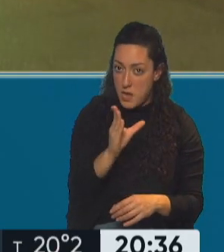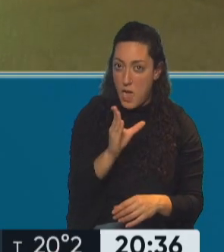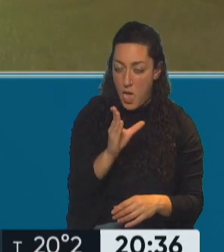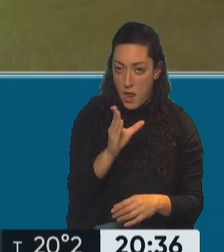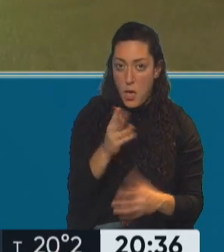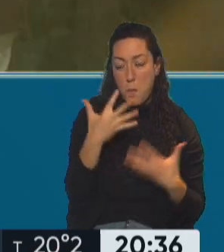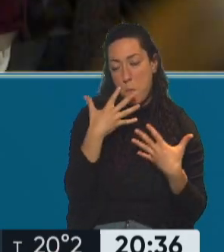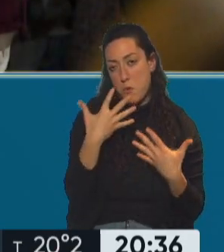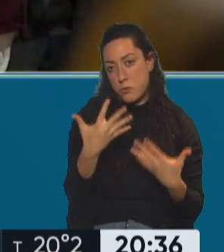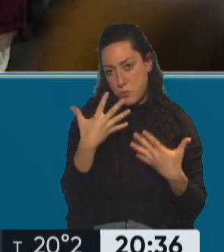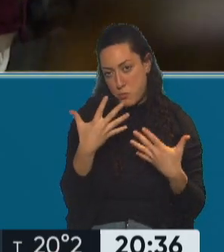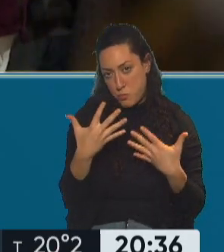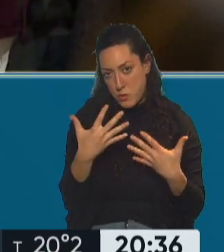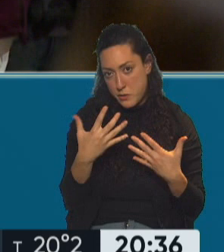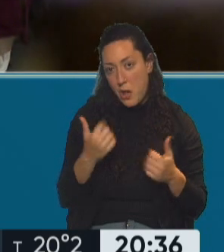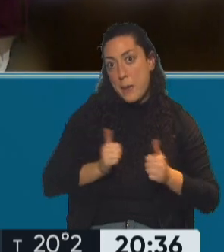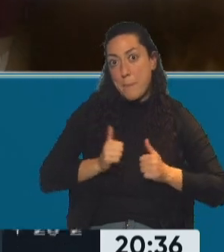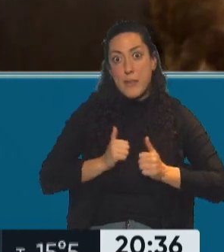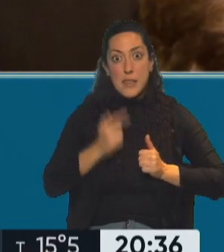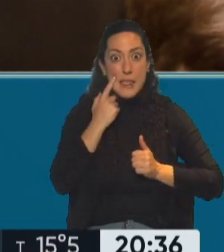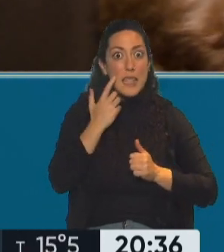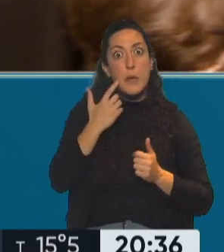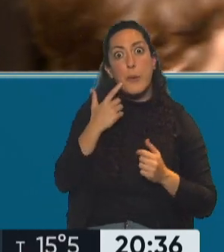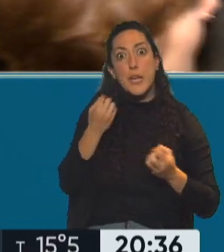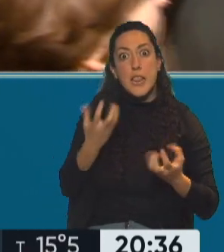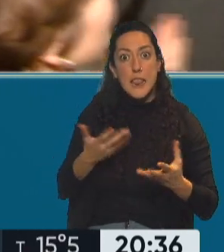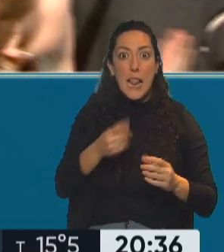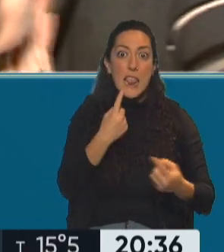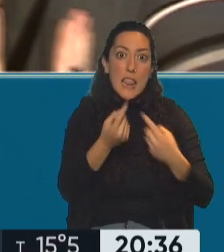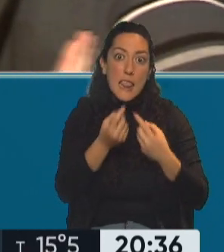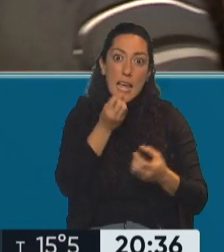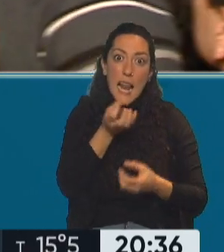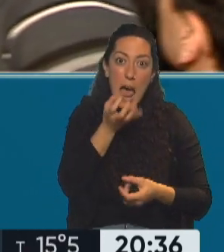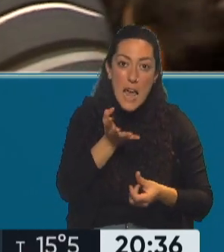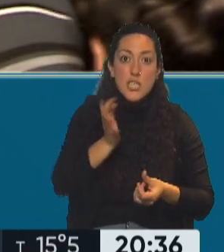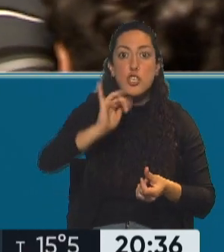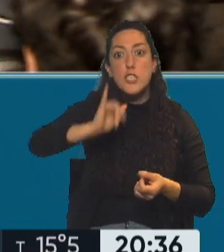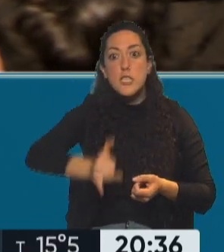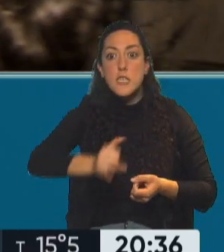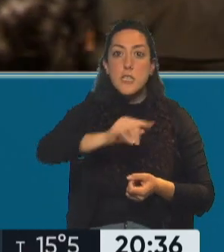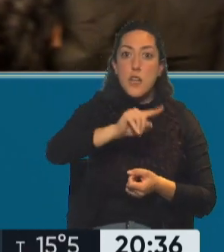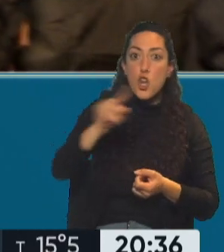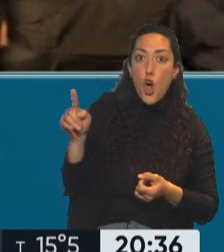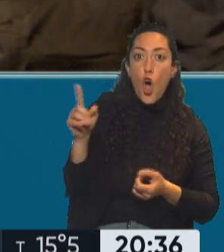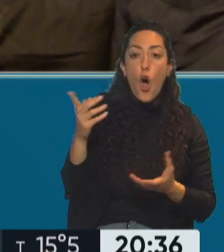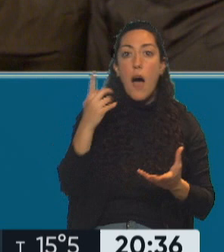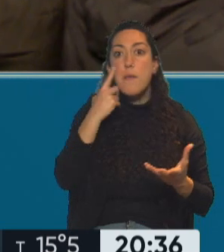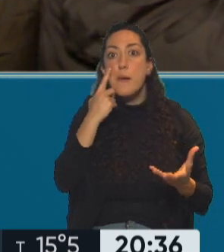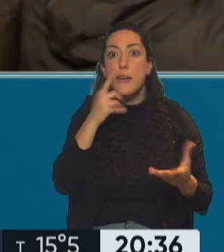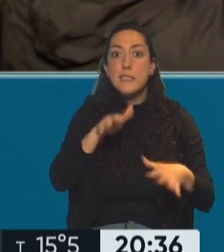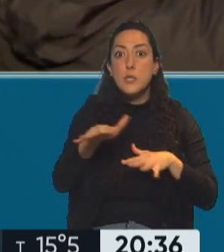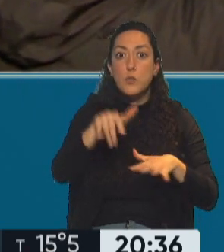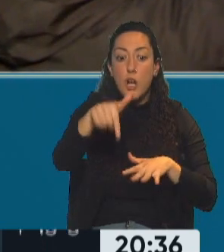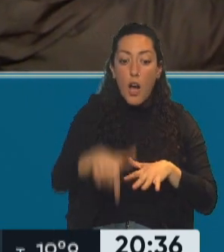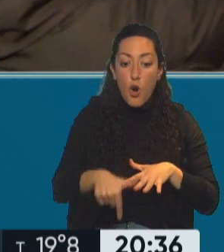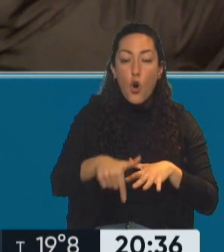por supuesto muchísima expectativa por lo que iba a suceder, si iba a declarar, si no. En este momento no podemos saber si esto está sucediendo